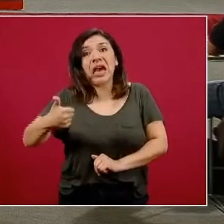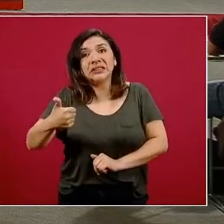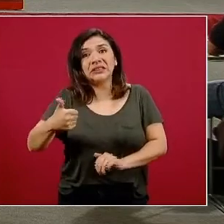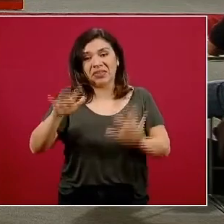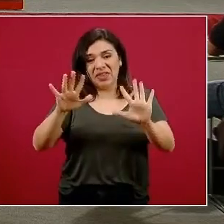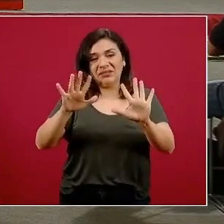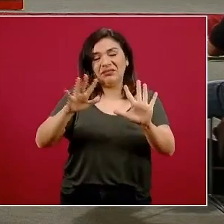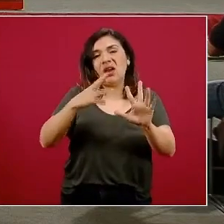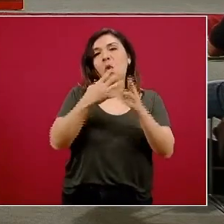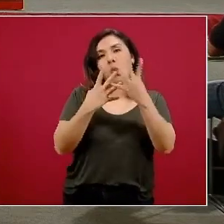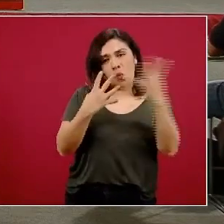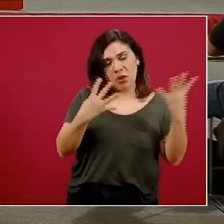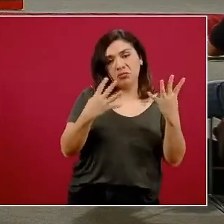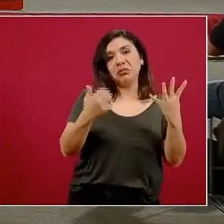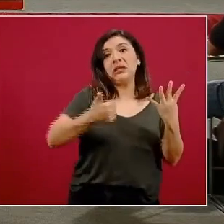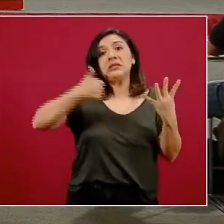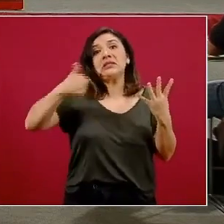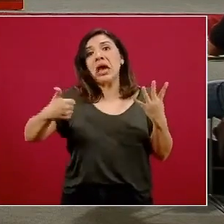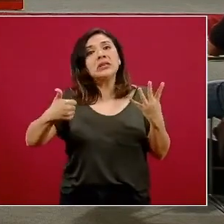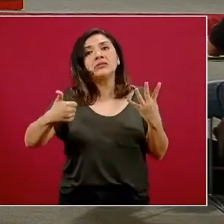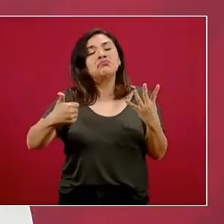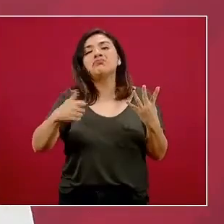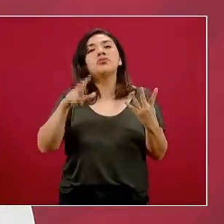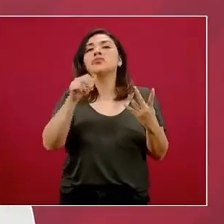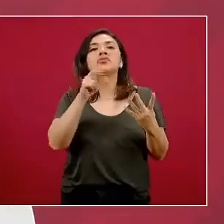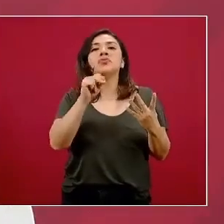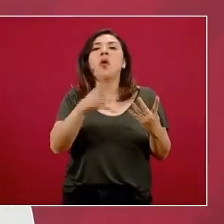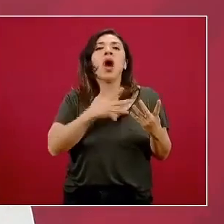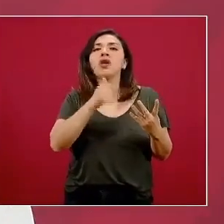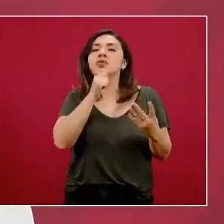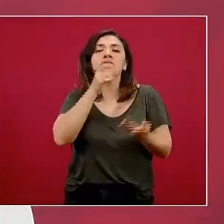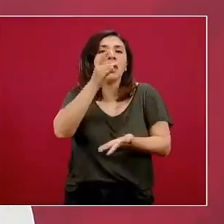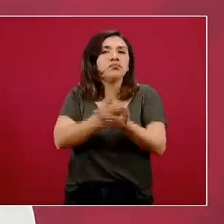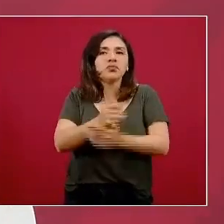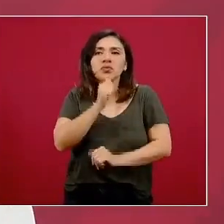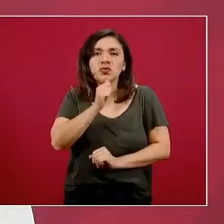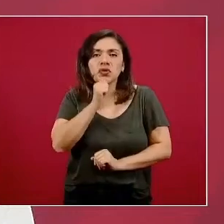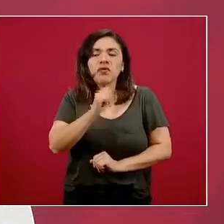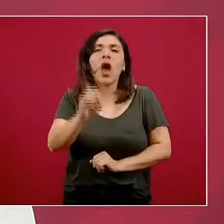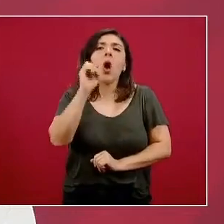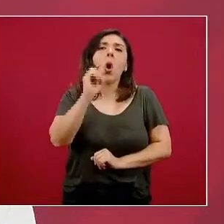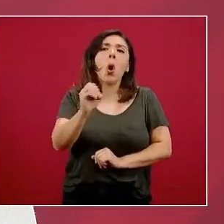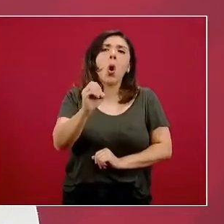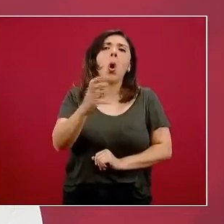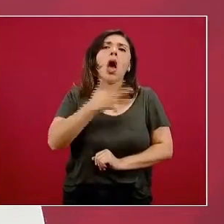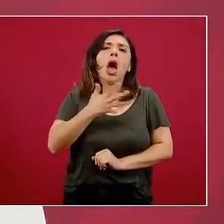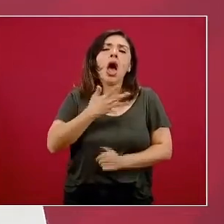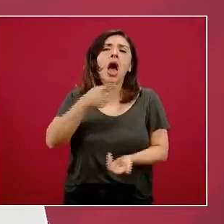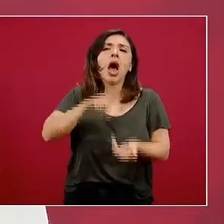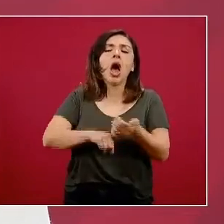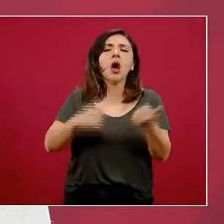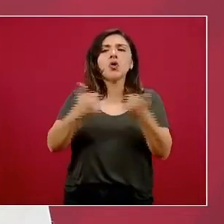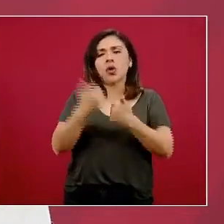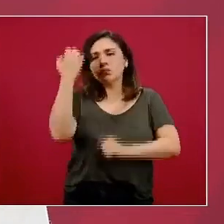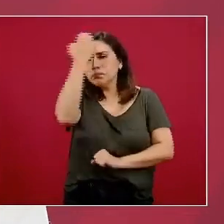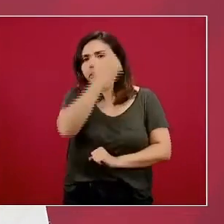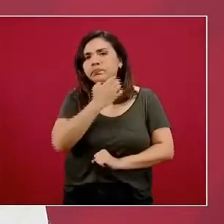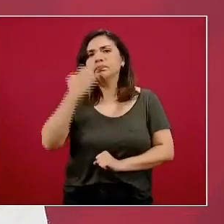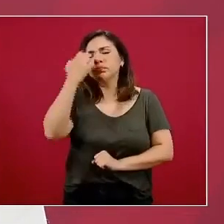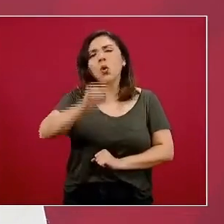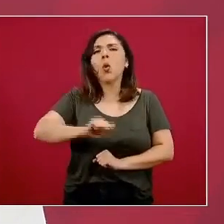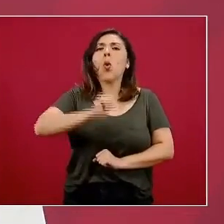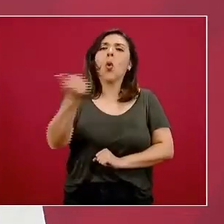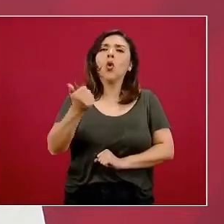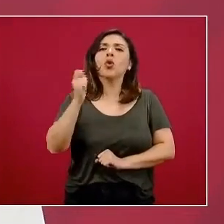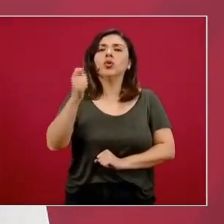restantes quedan sin un diagnóstico, o bien están incluidos en un análisis